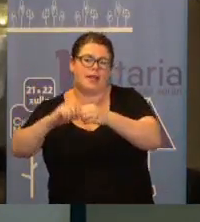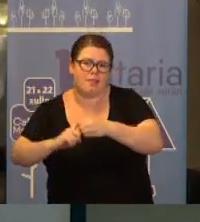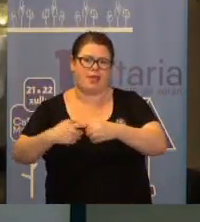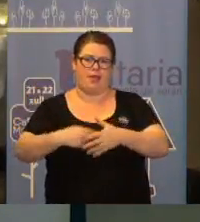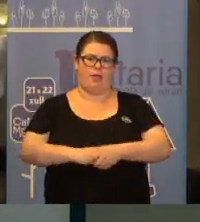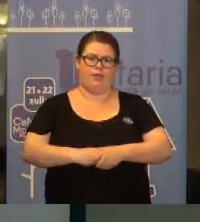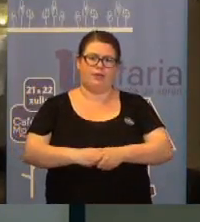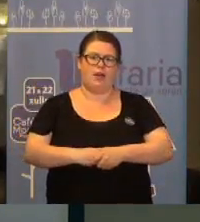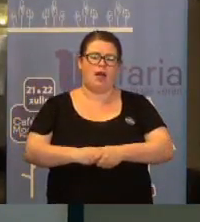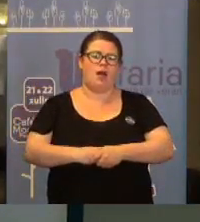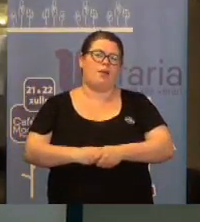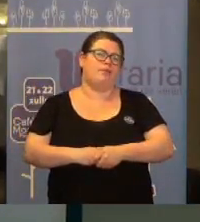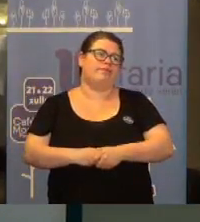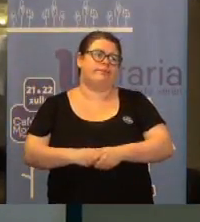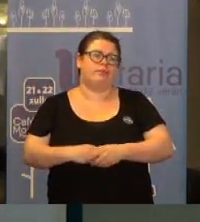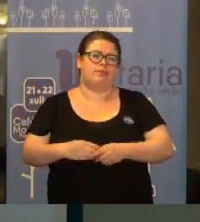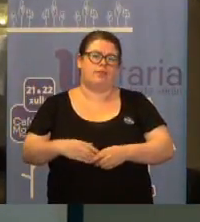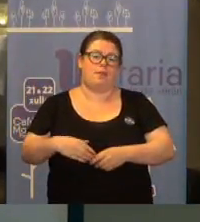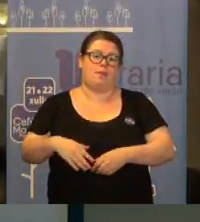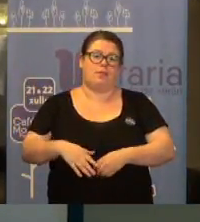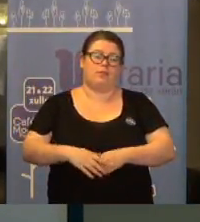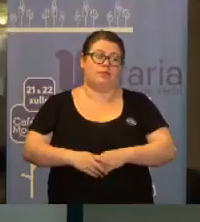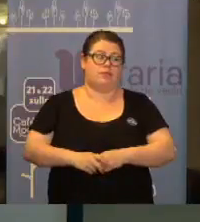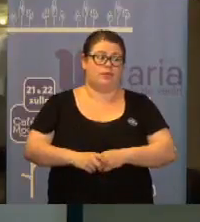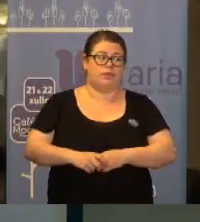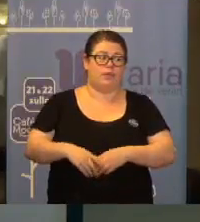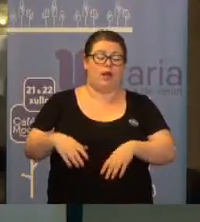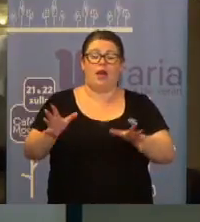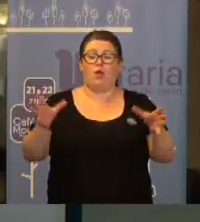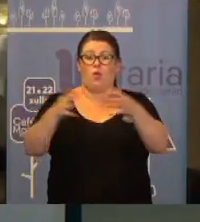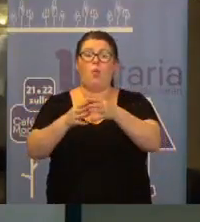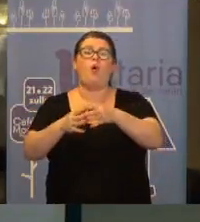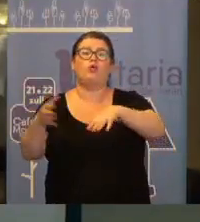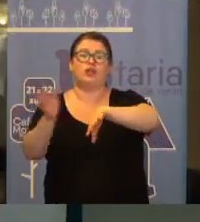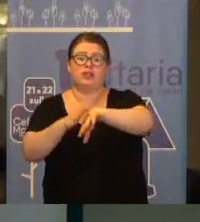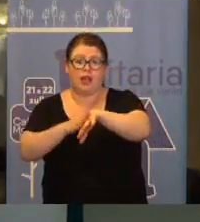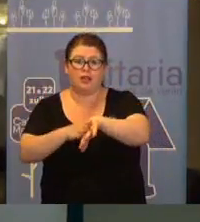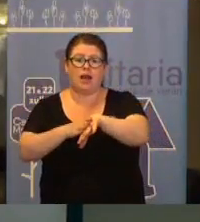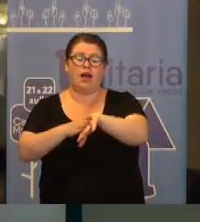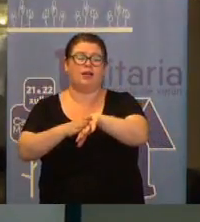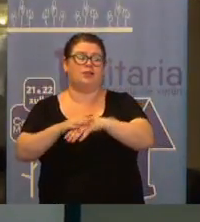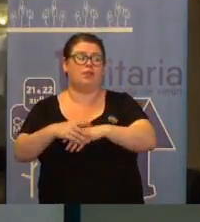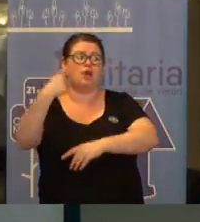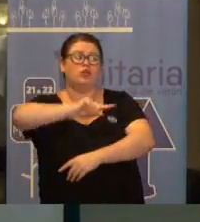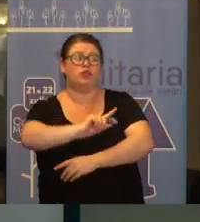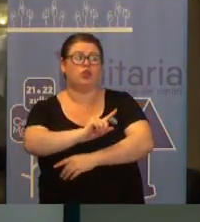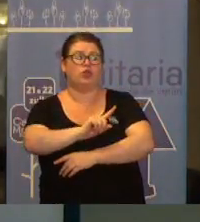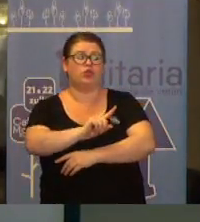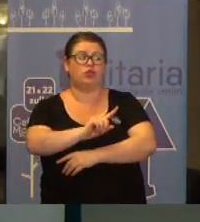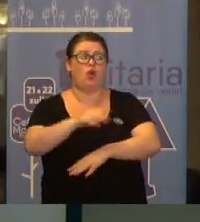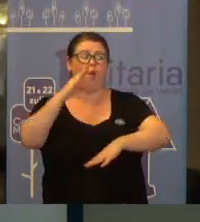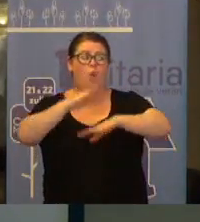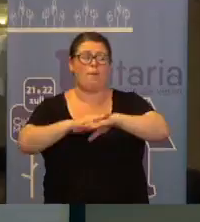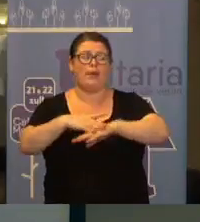teremos partidos nacionalistas cidadáns modernos, ou alianzas de esquerda frontistas modernas, pero non acabaremos de cumplir o que eu